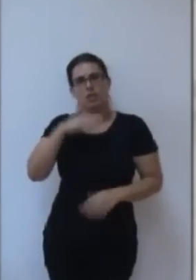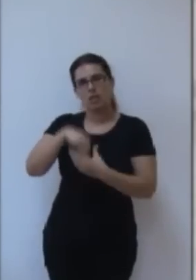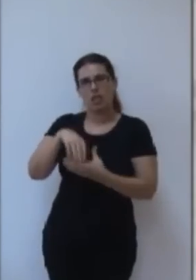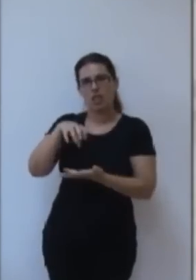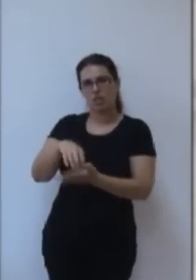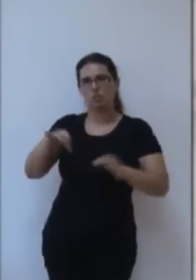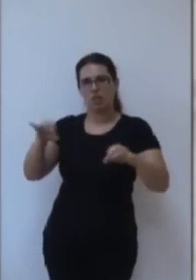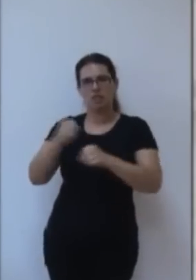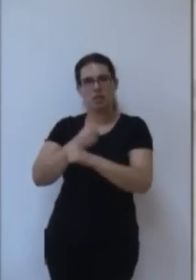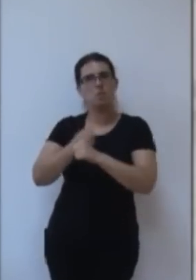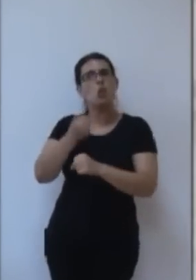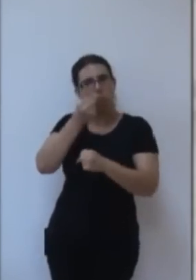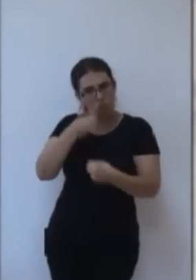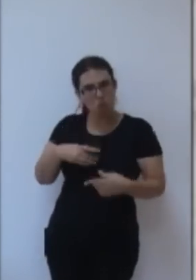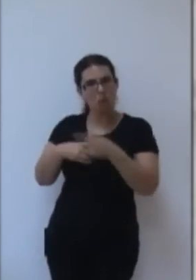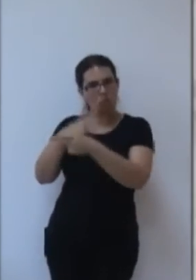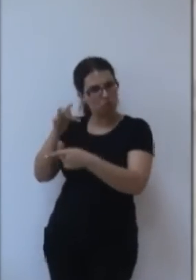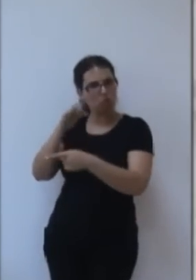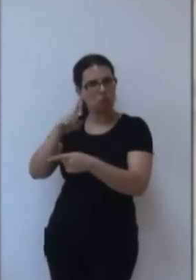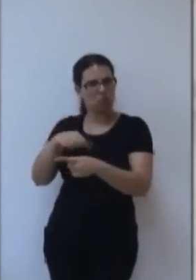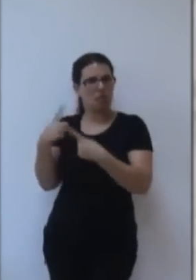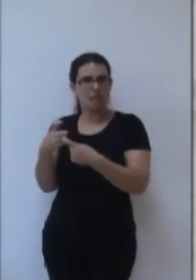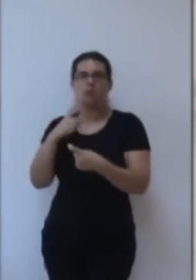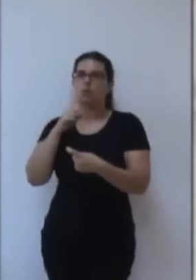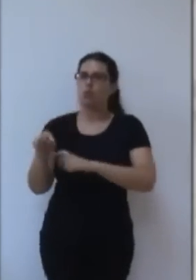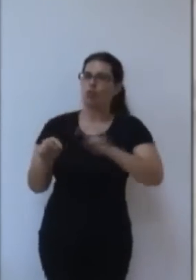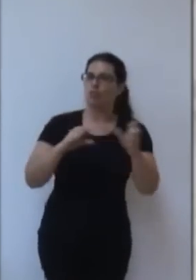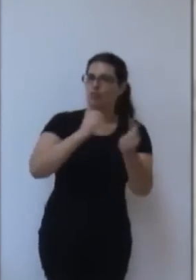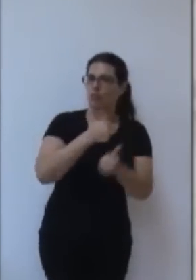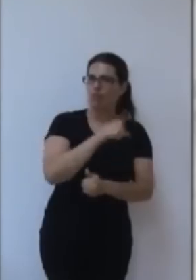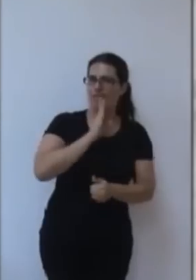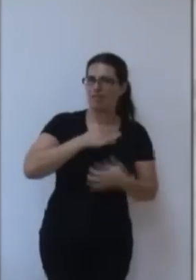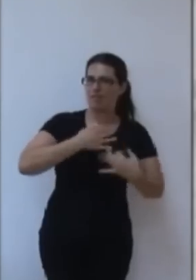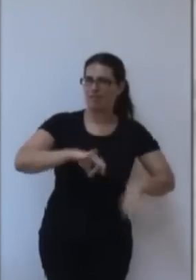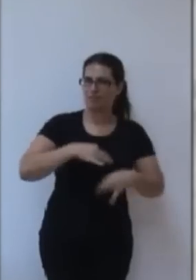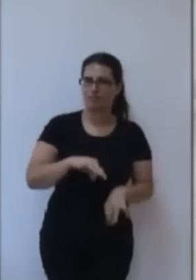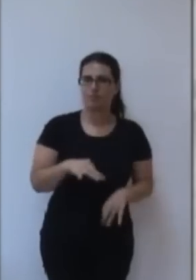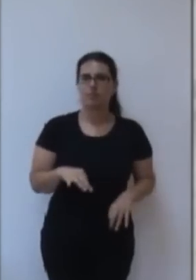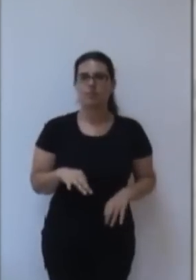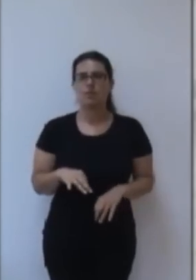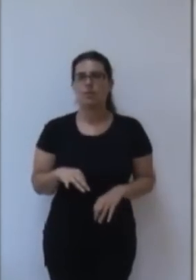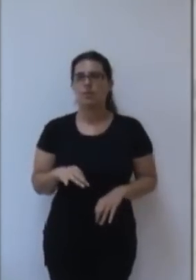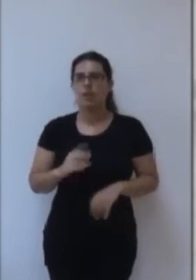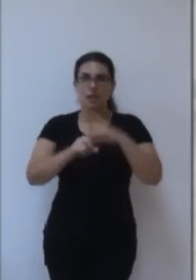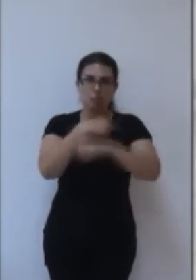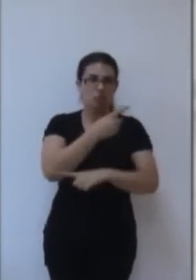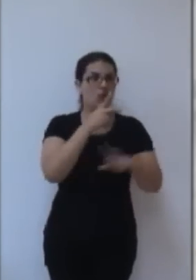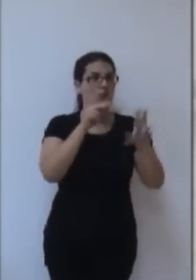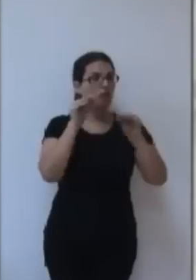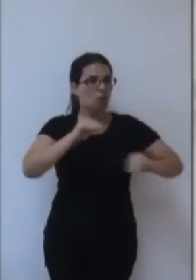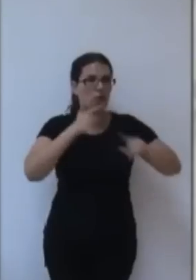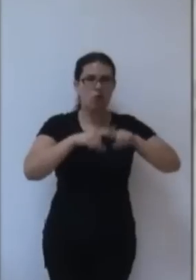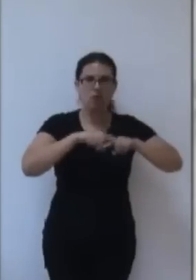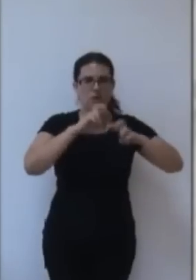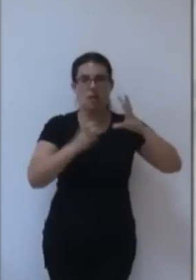que también son una muy buena respuesta y muy necesaria, ¿no? Y después ya en el propio entorno de trabajo, ¿no? Es